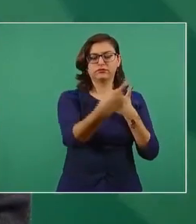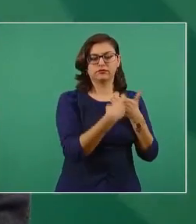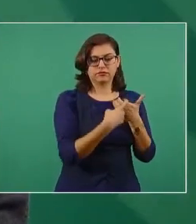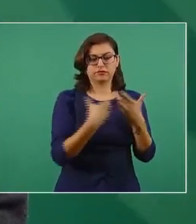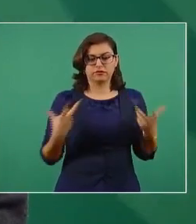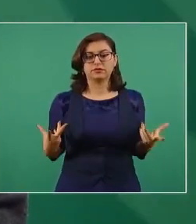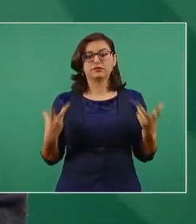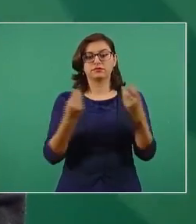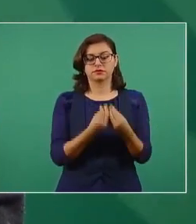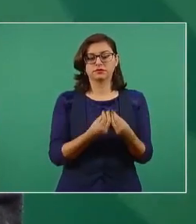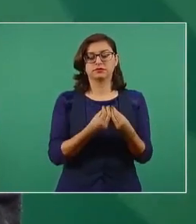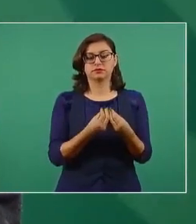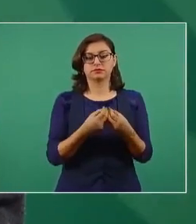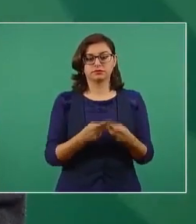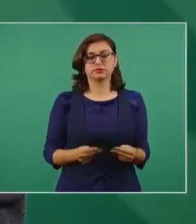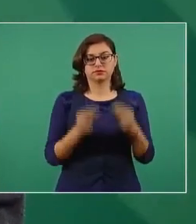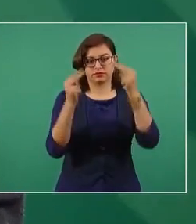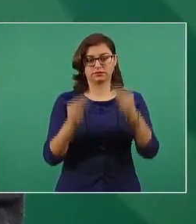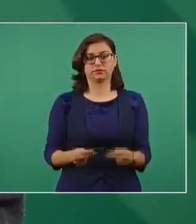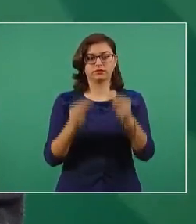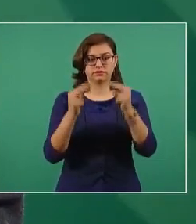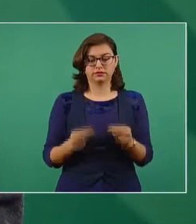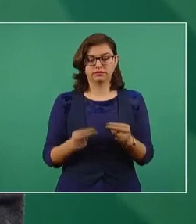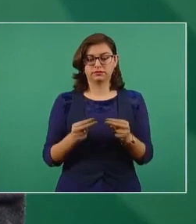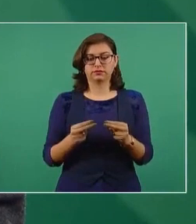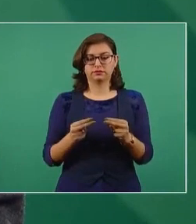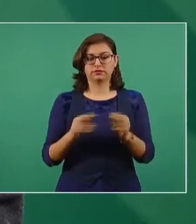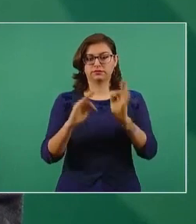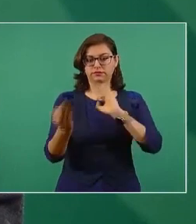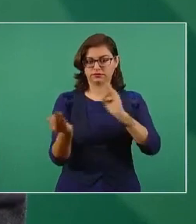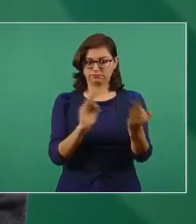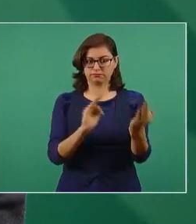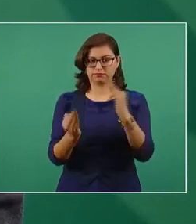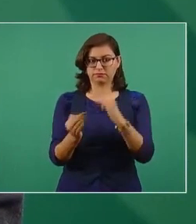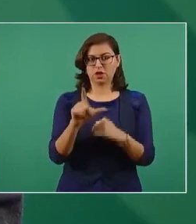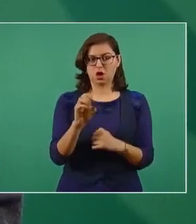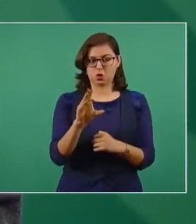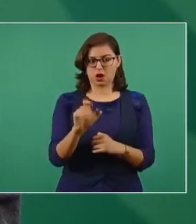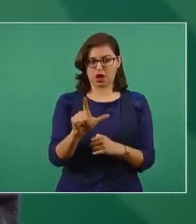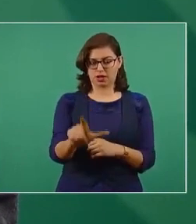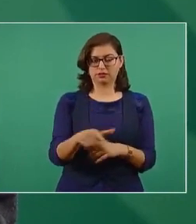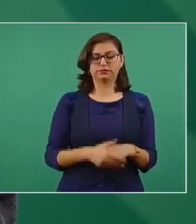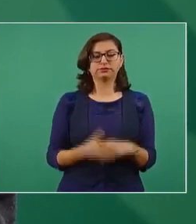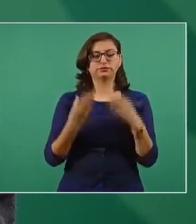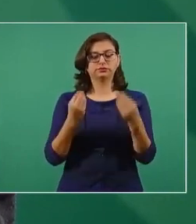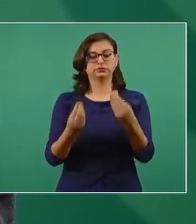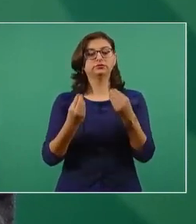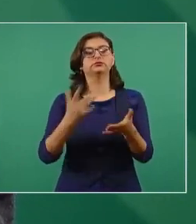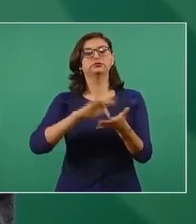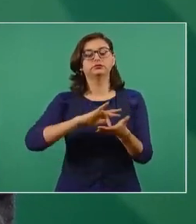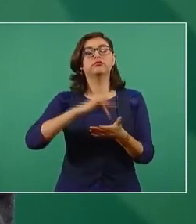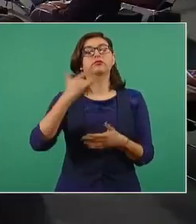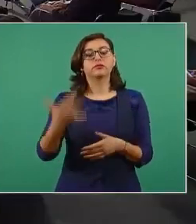parte de la red de negocios de Consuma Local. Muchas gracias